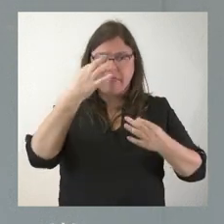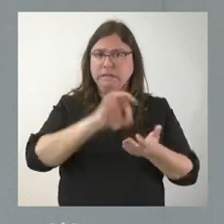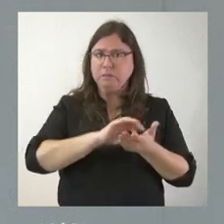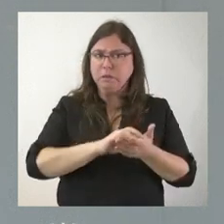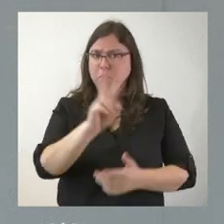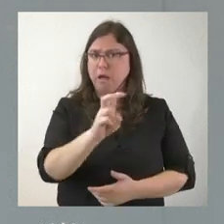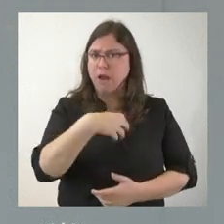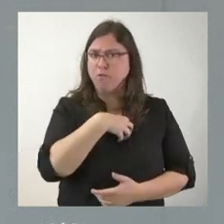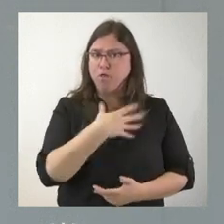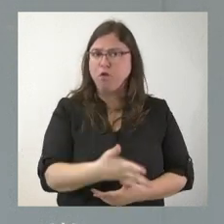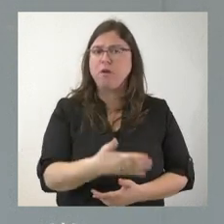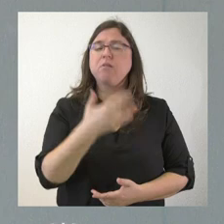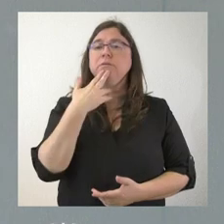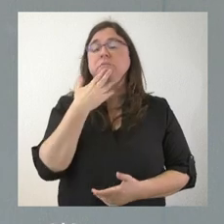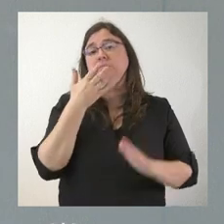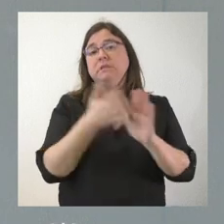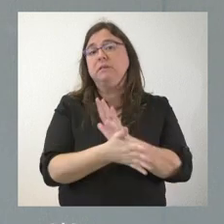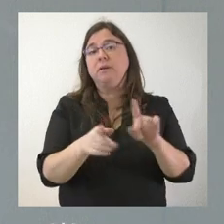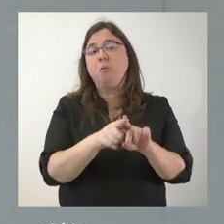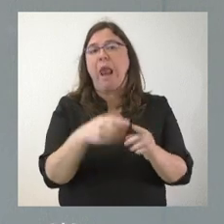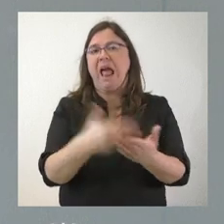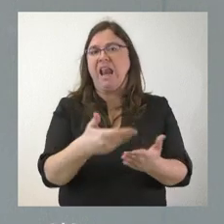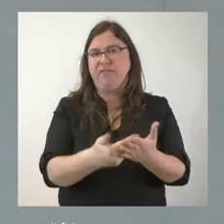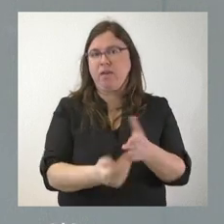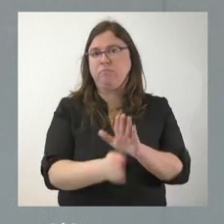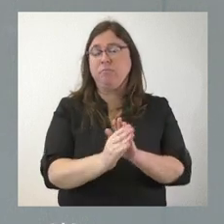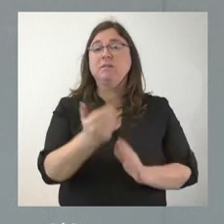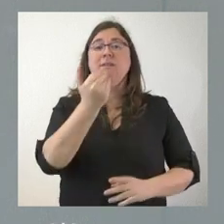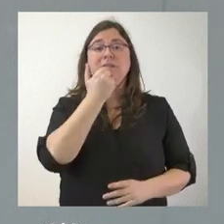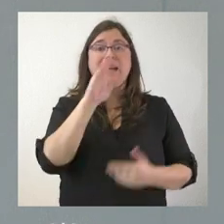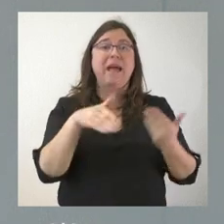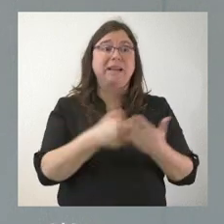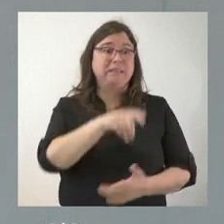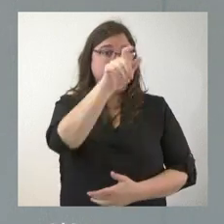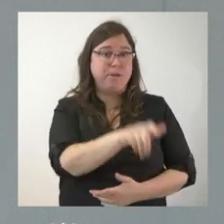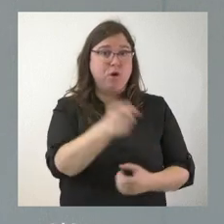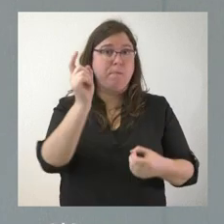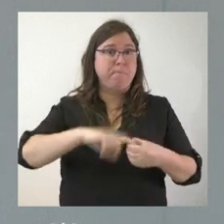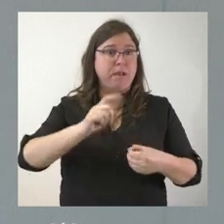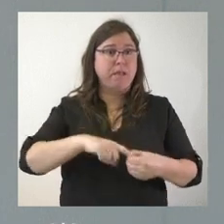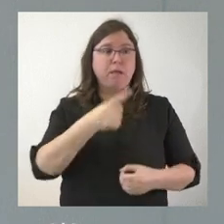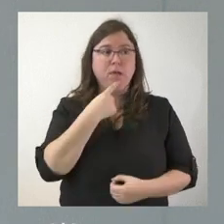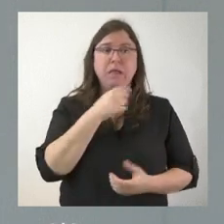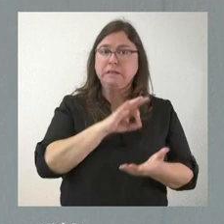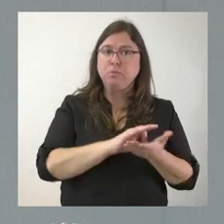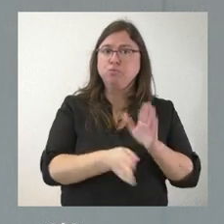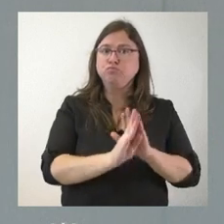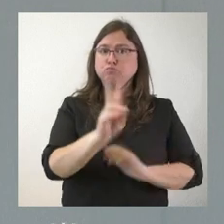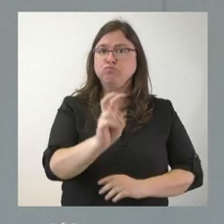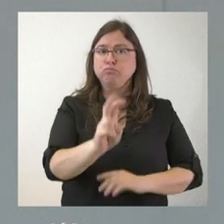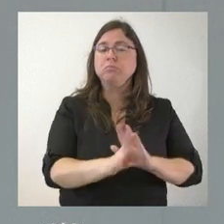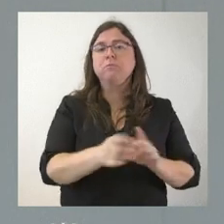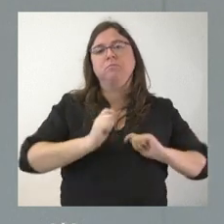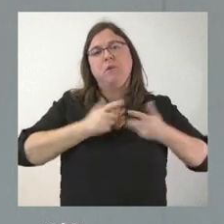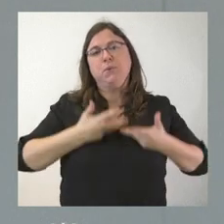lo cual es un elemento ciertamente de garantía Porque si las propias partes intervinientes reconocen que el servicio sigue funcionando nos